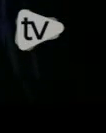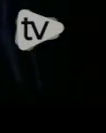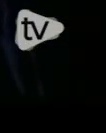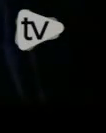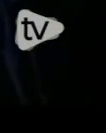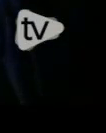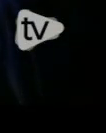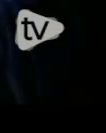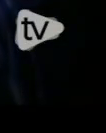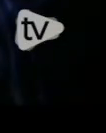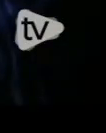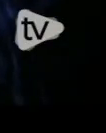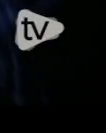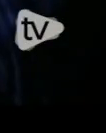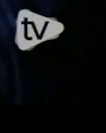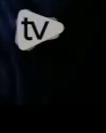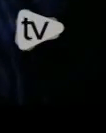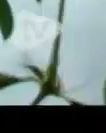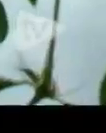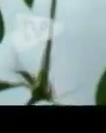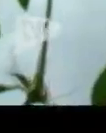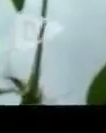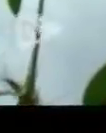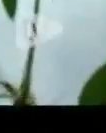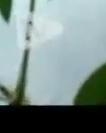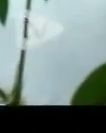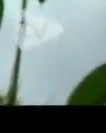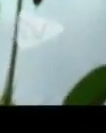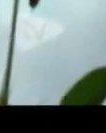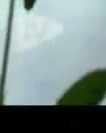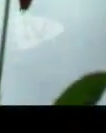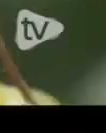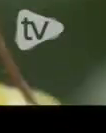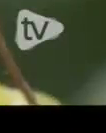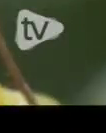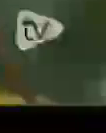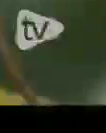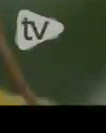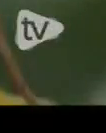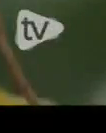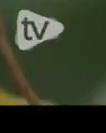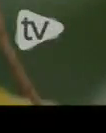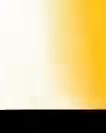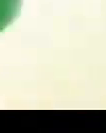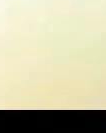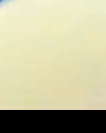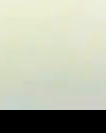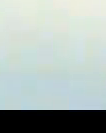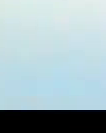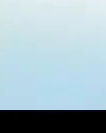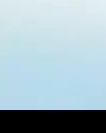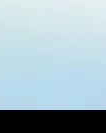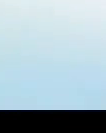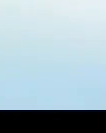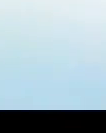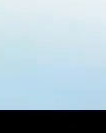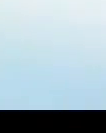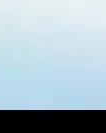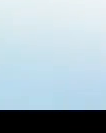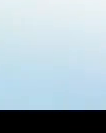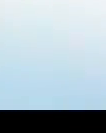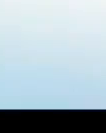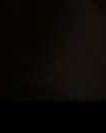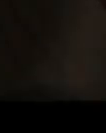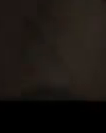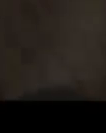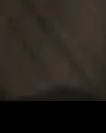pierdas Reinos Ocultos. Hoy a las 19 horas por Ecuador TV.